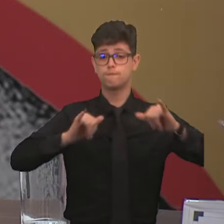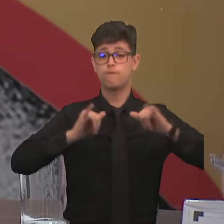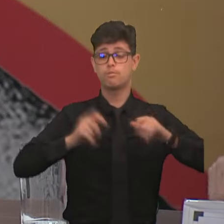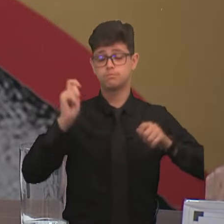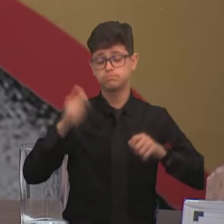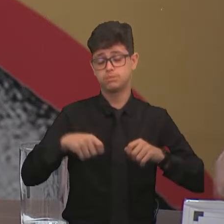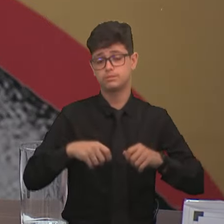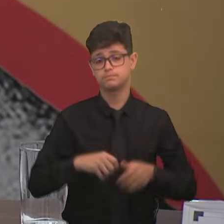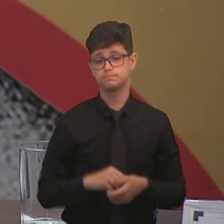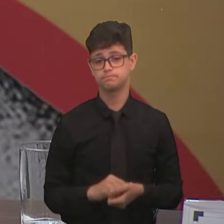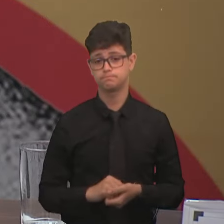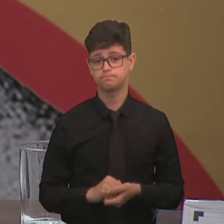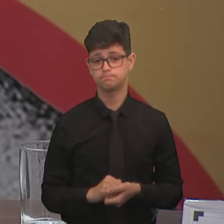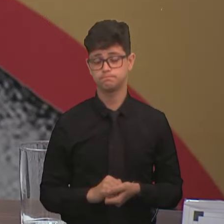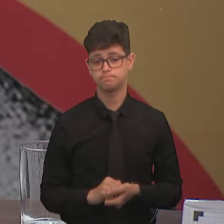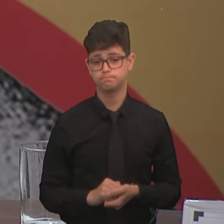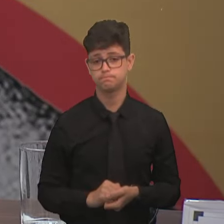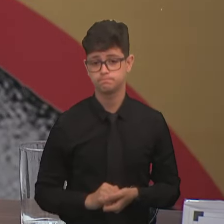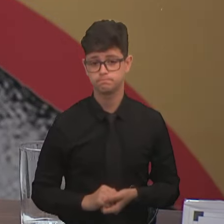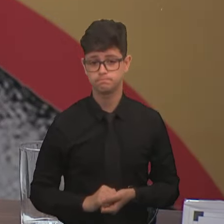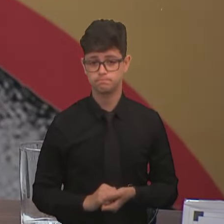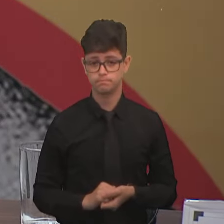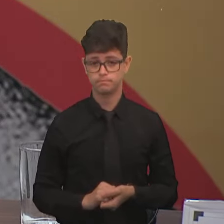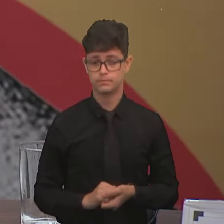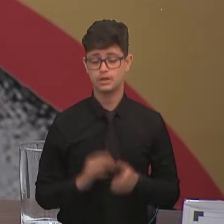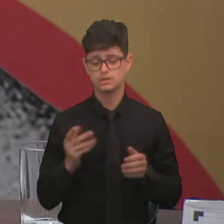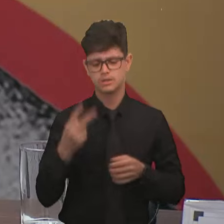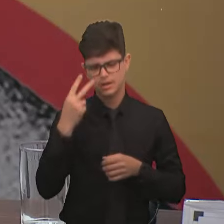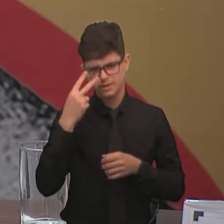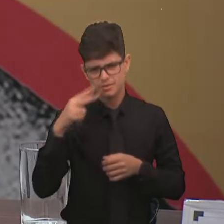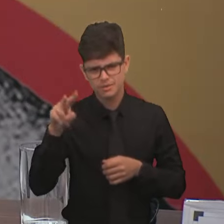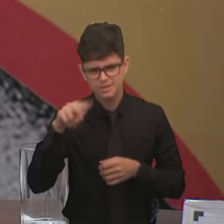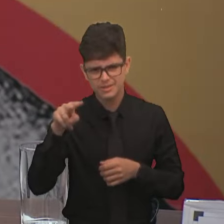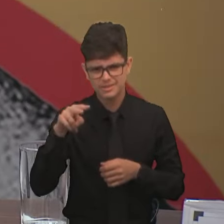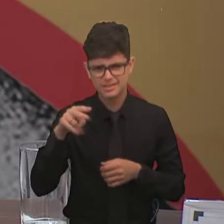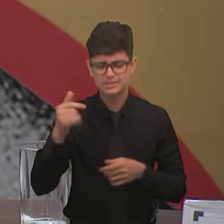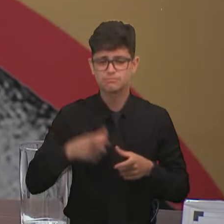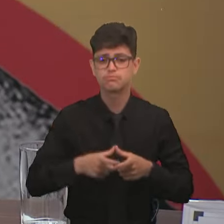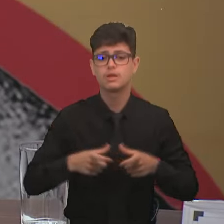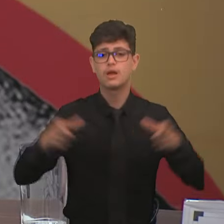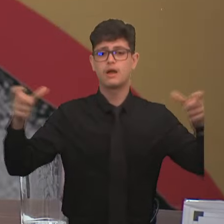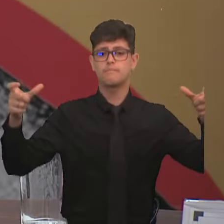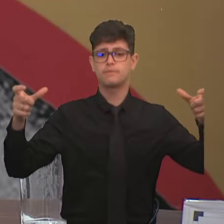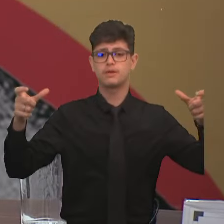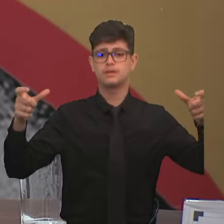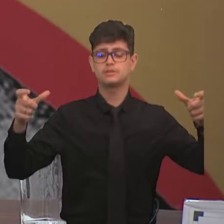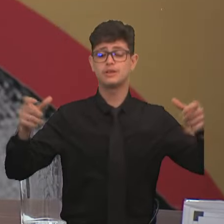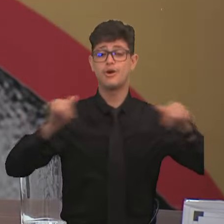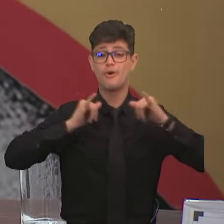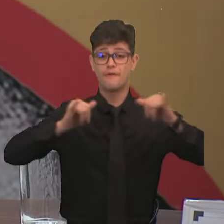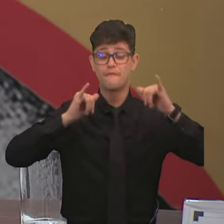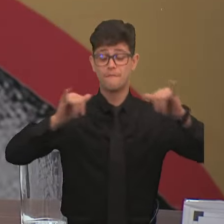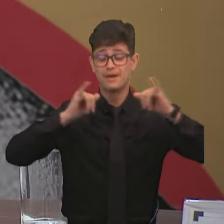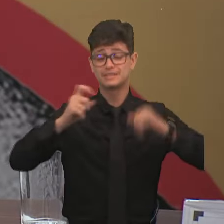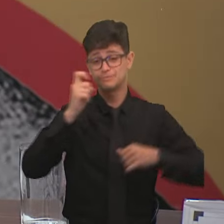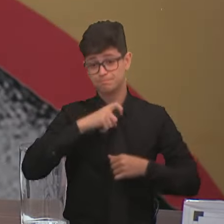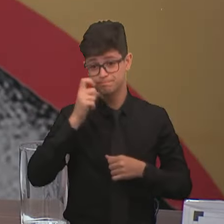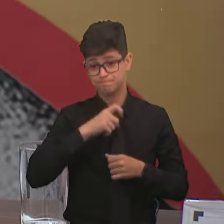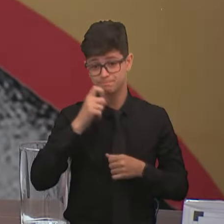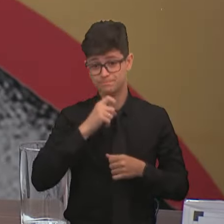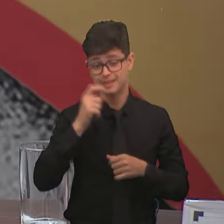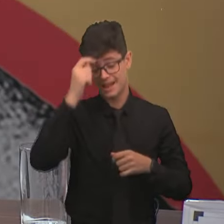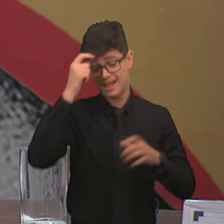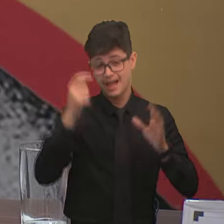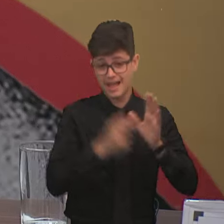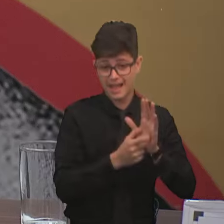Cuadro, por ejemplo, de la violencia política, como ya fue observado, amplificación de la desinformación. La